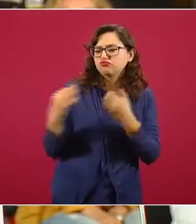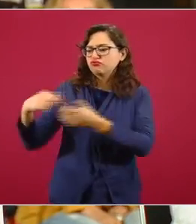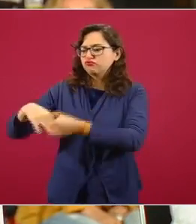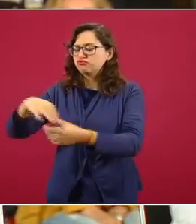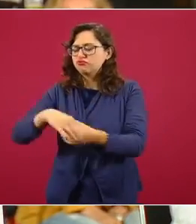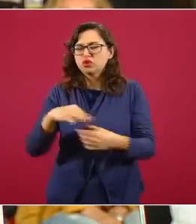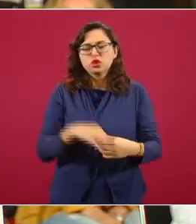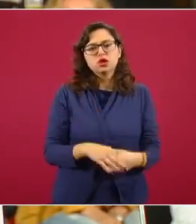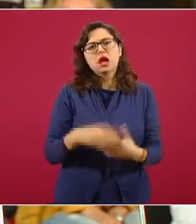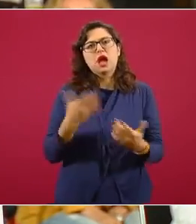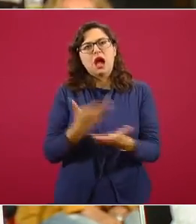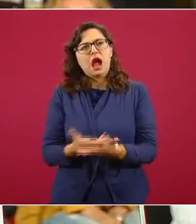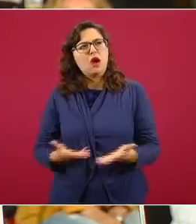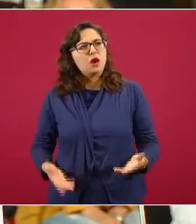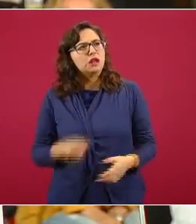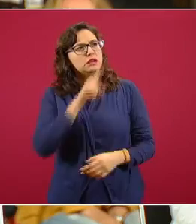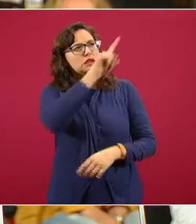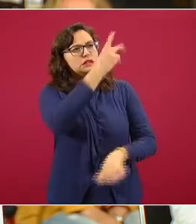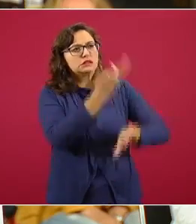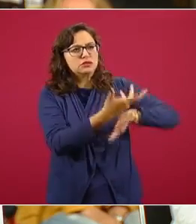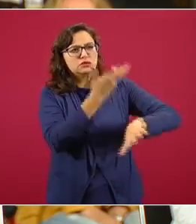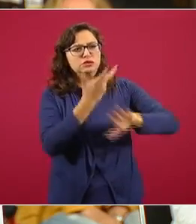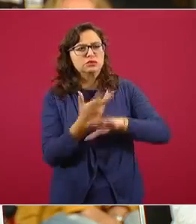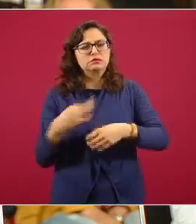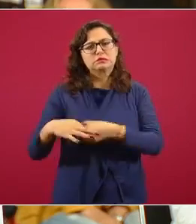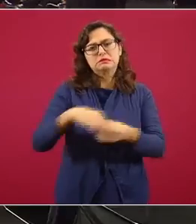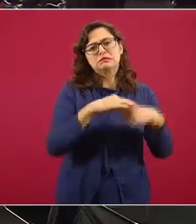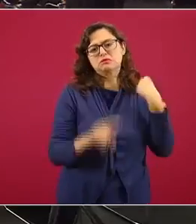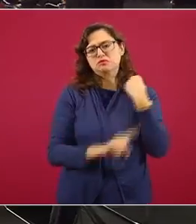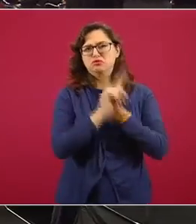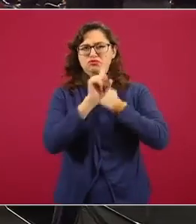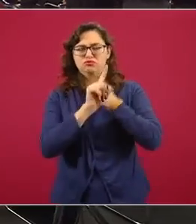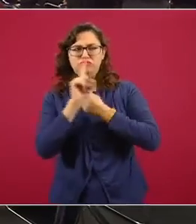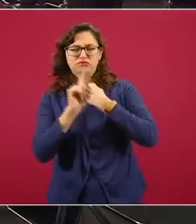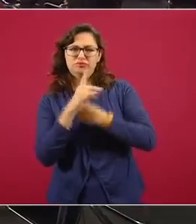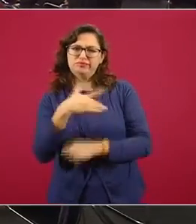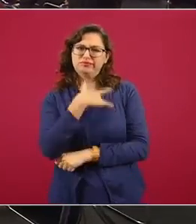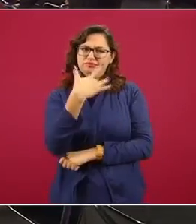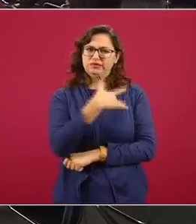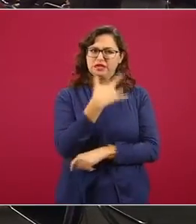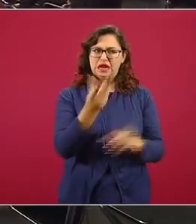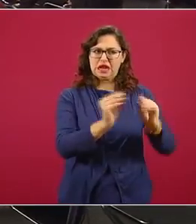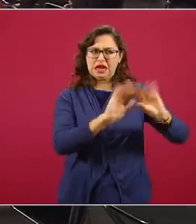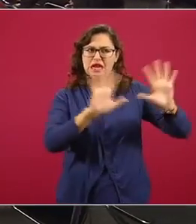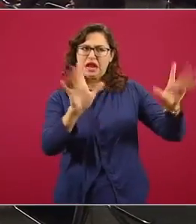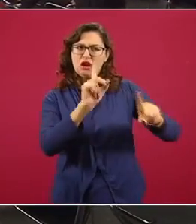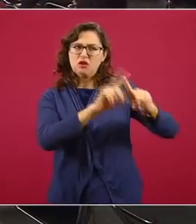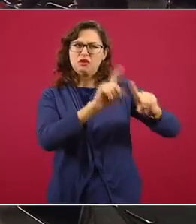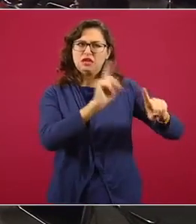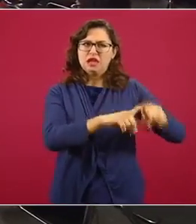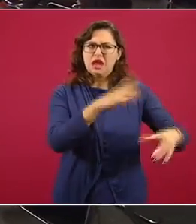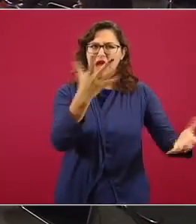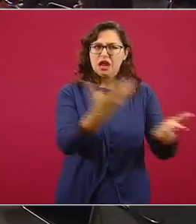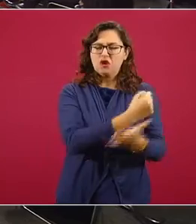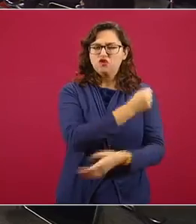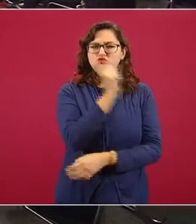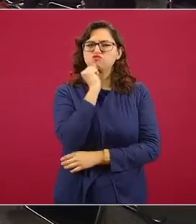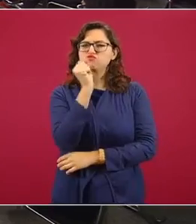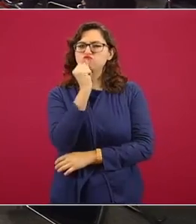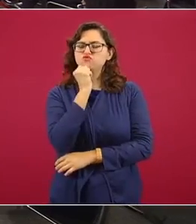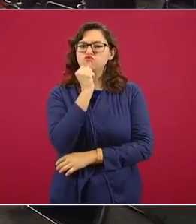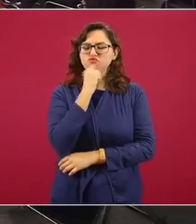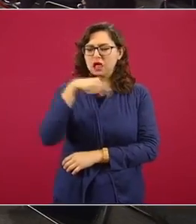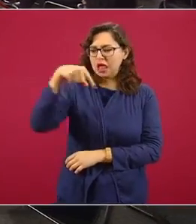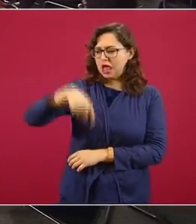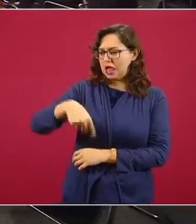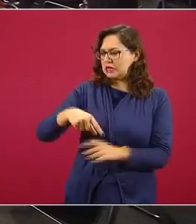todavía no existe un ganador claro, esto deja un matiz del sistema electoral en México, que aquí